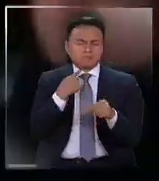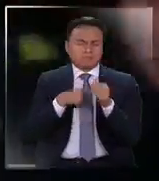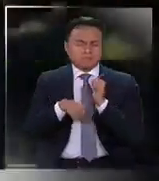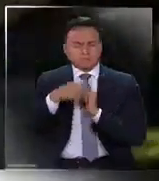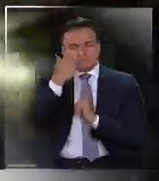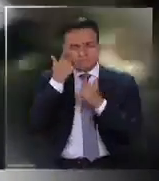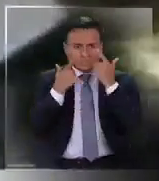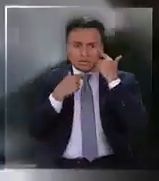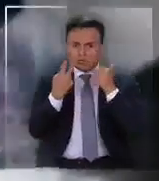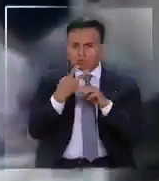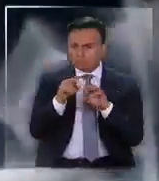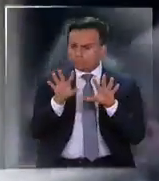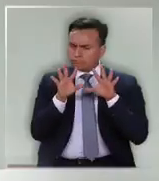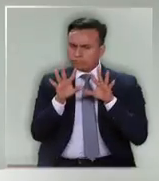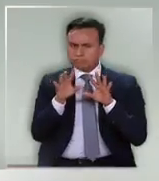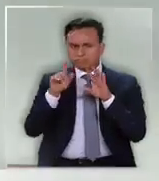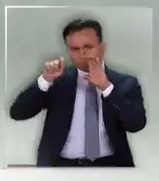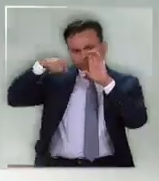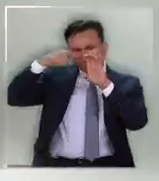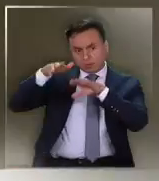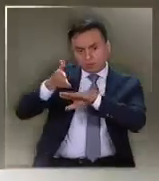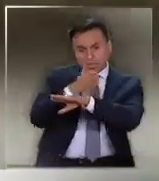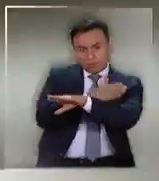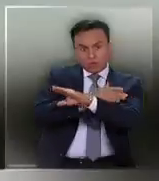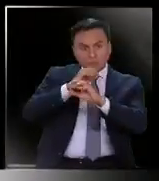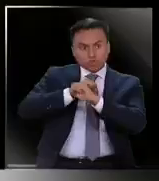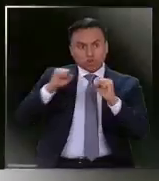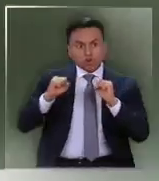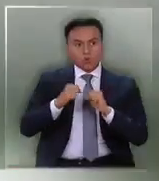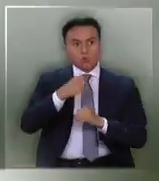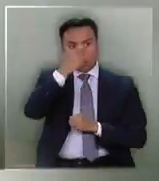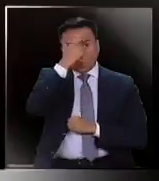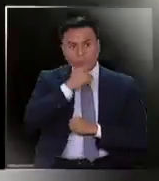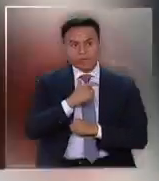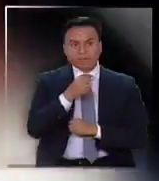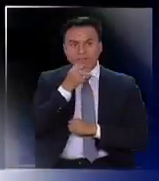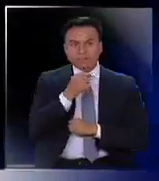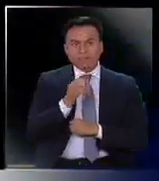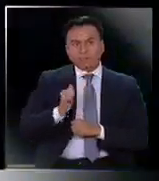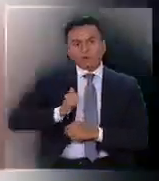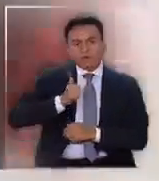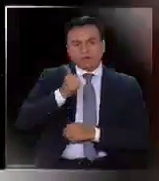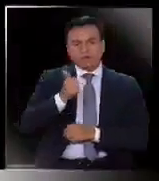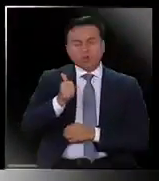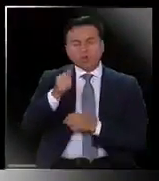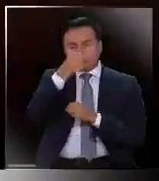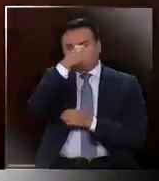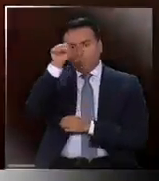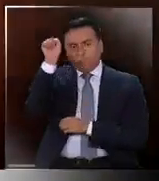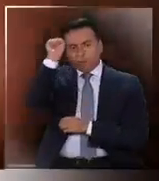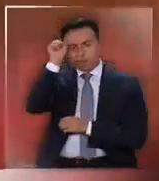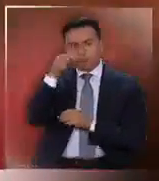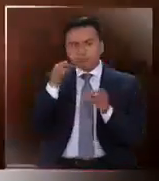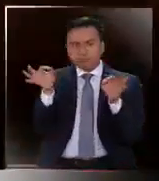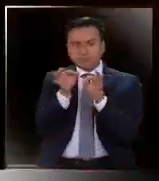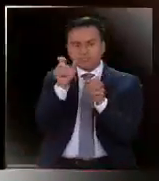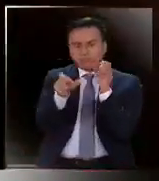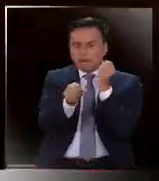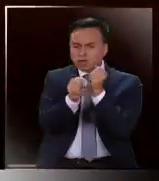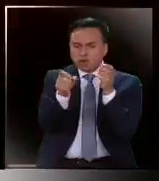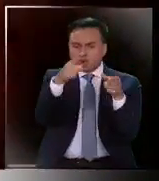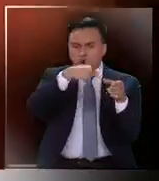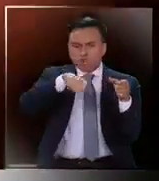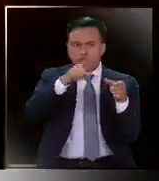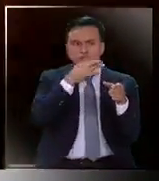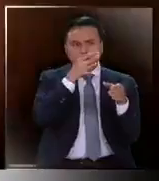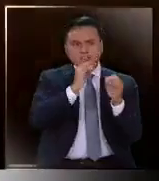accidente hay uno que llama la atención. Previo a la explosión, un hombre que se identifica como voluntario de bomberos da instrucciones a trabajadores y